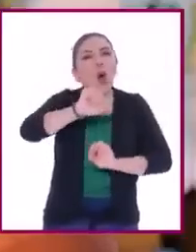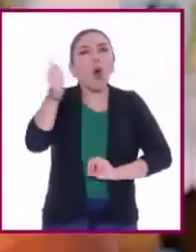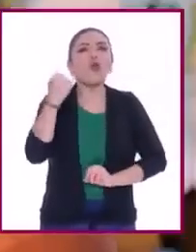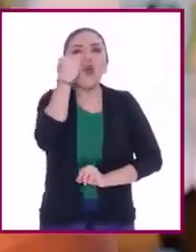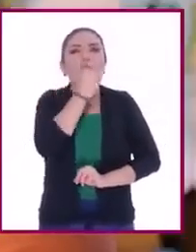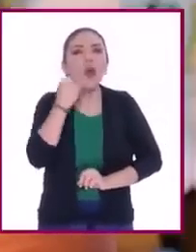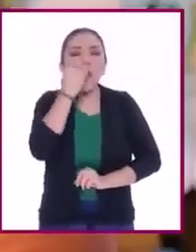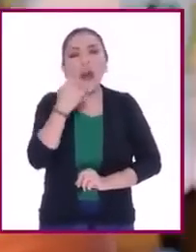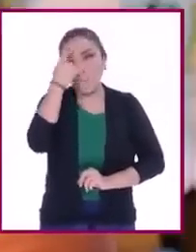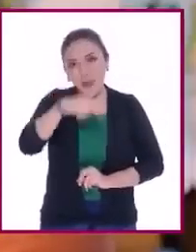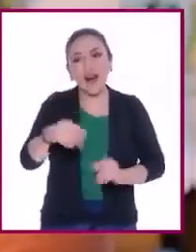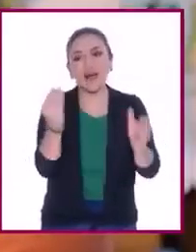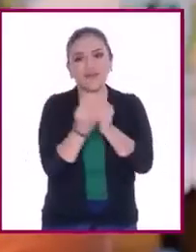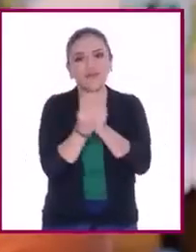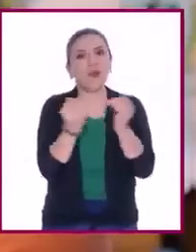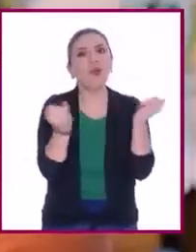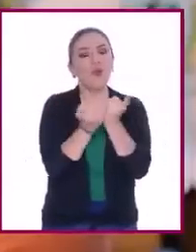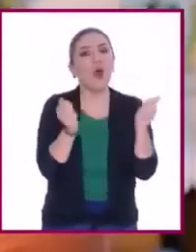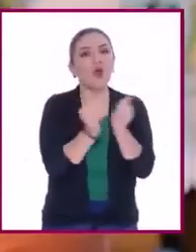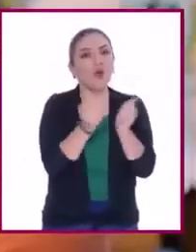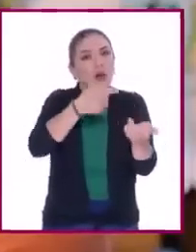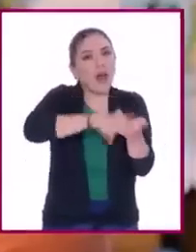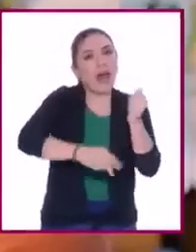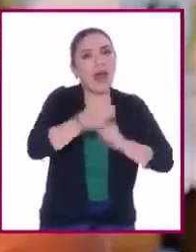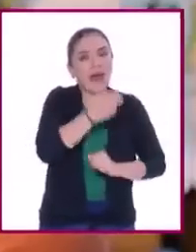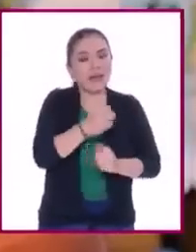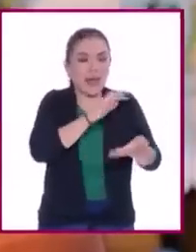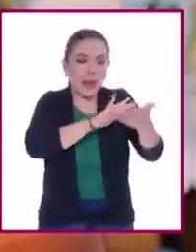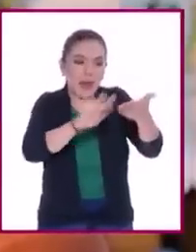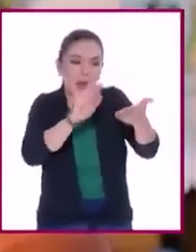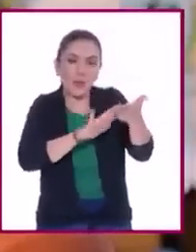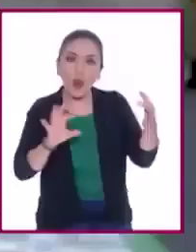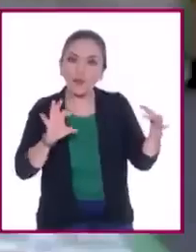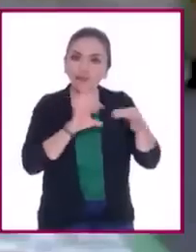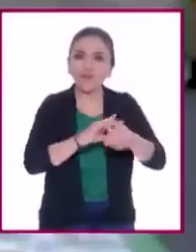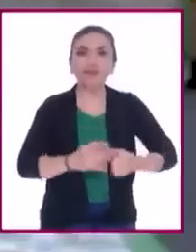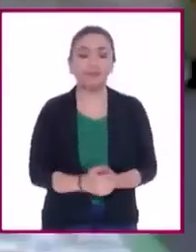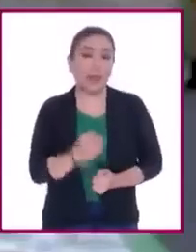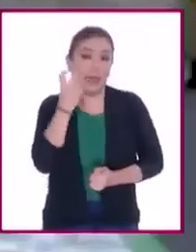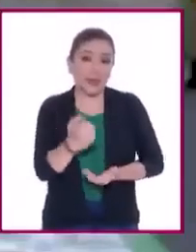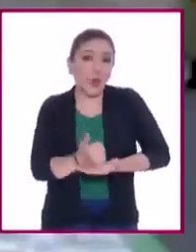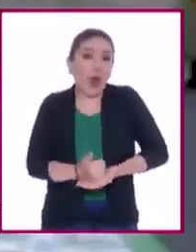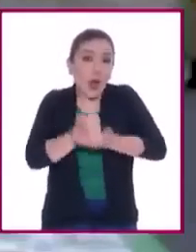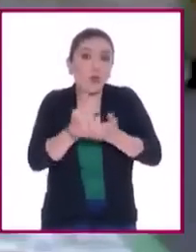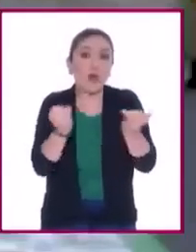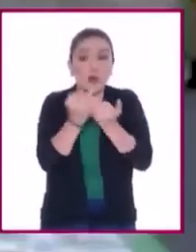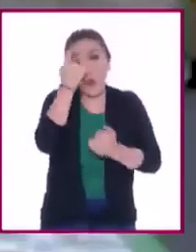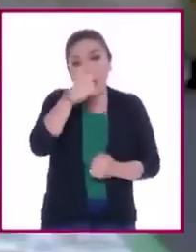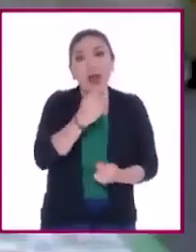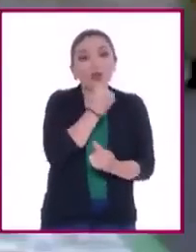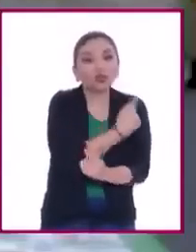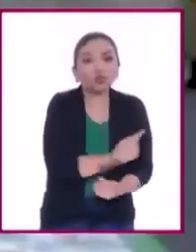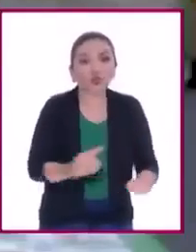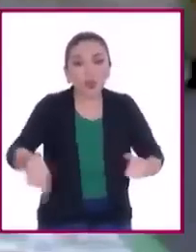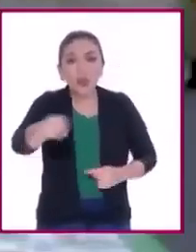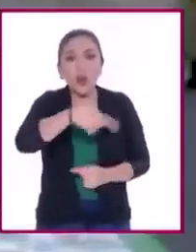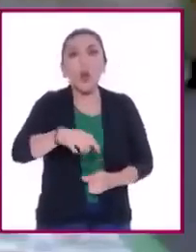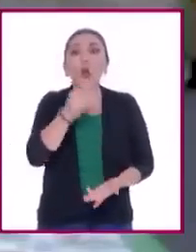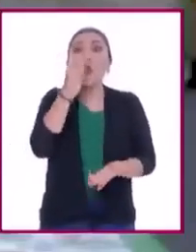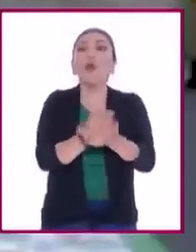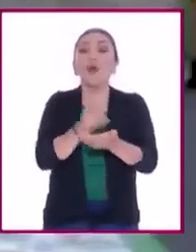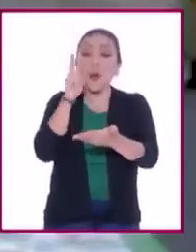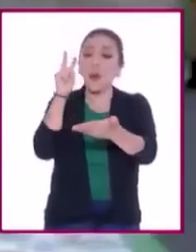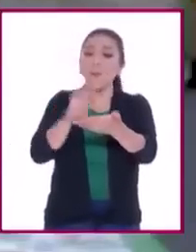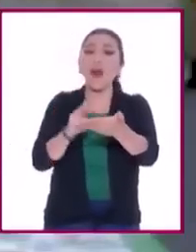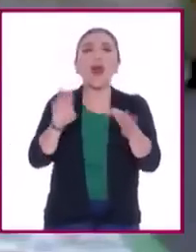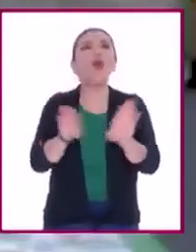lenguaje que vaya paralelo a la lectura esto ayuda también a que los niños no solamente tengan